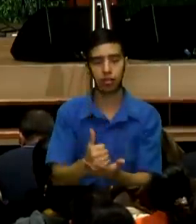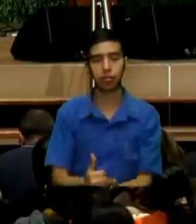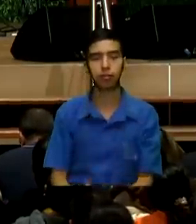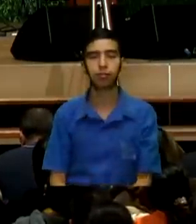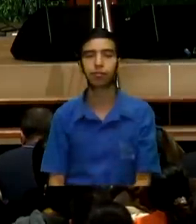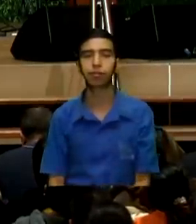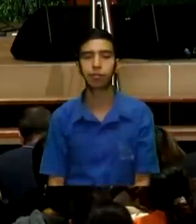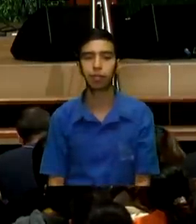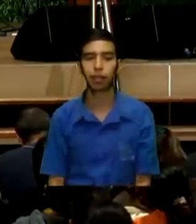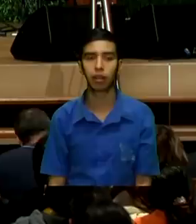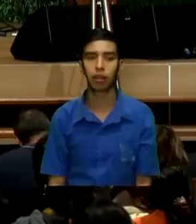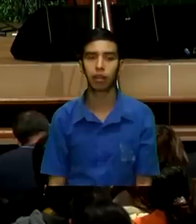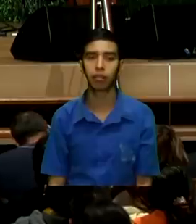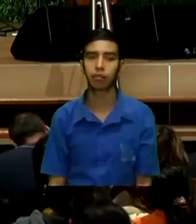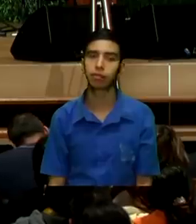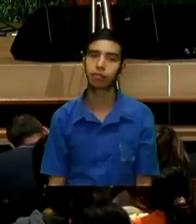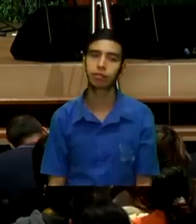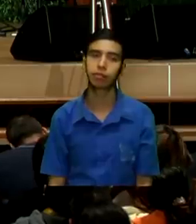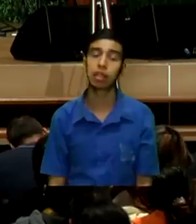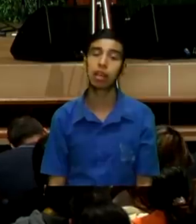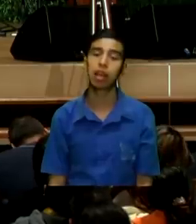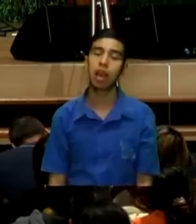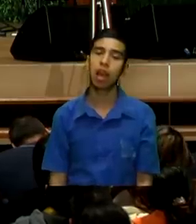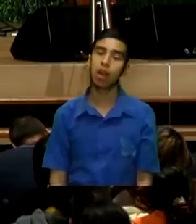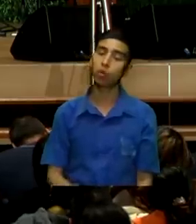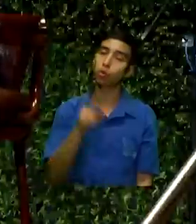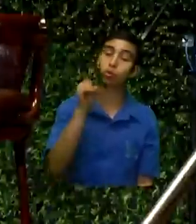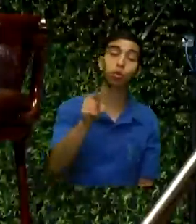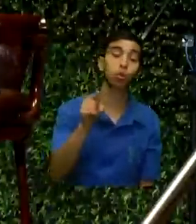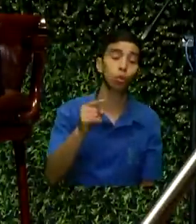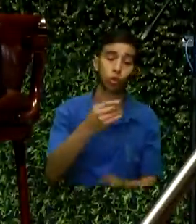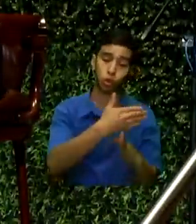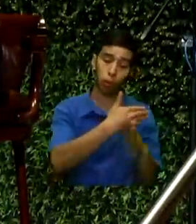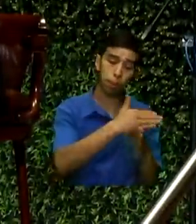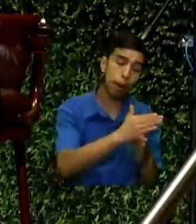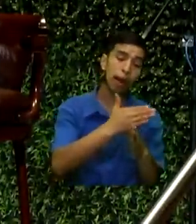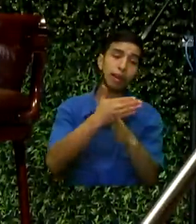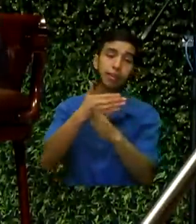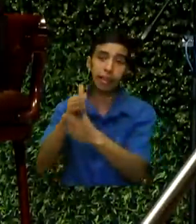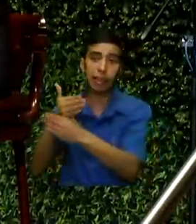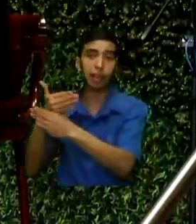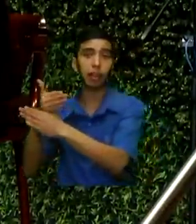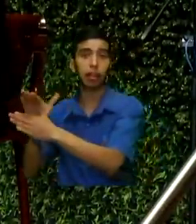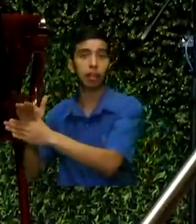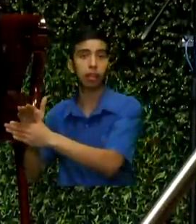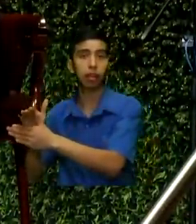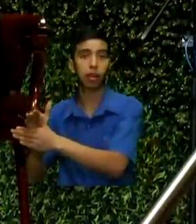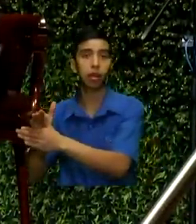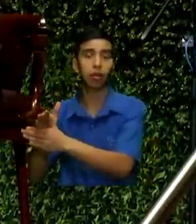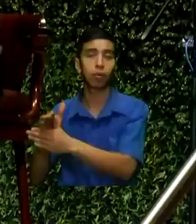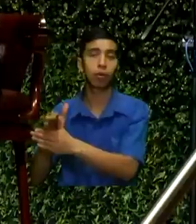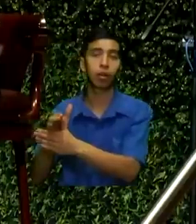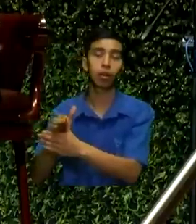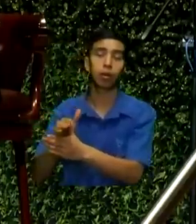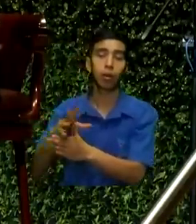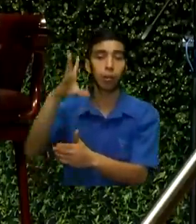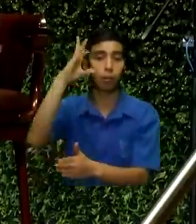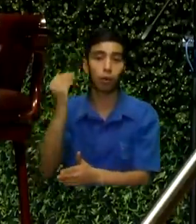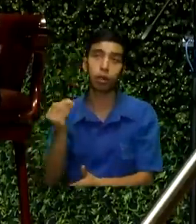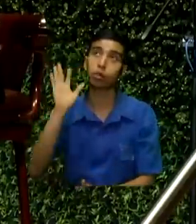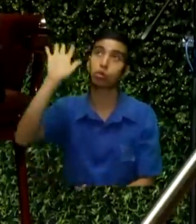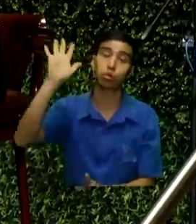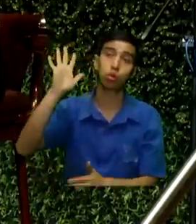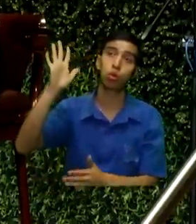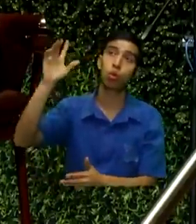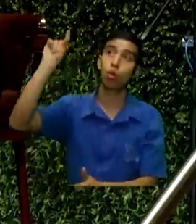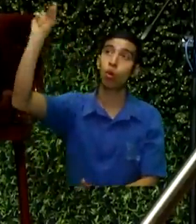No, esto hay que repartirlo. Hay que dar de gracia lo que de gracia hemos recibido. Amén. Denle